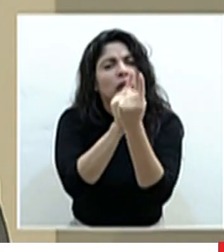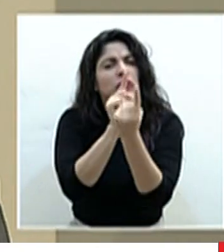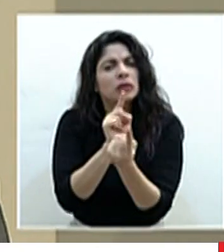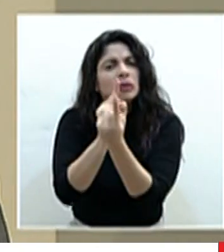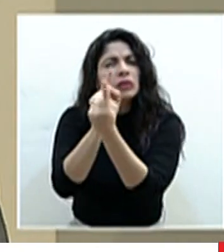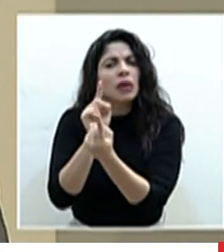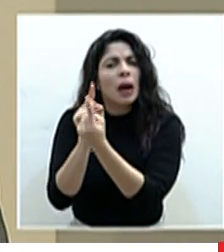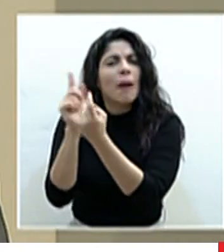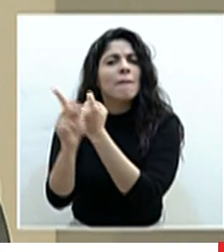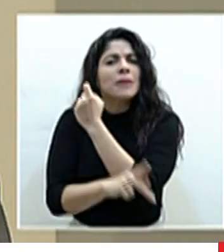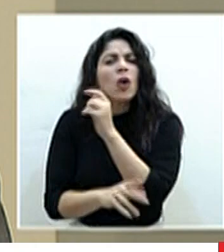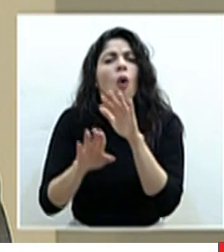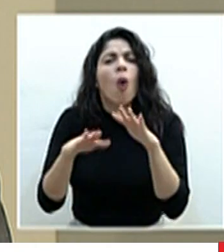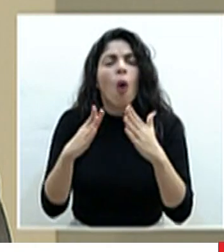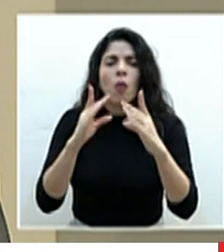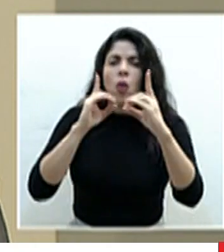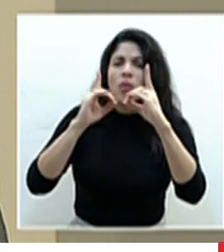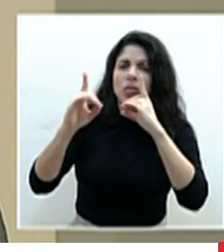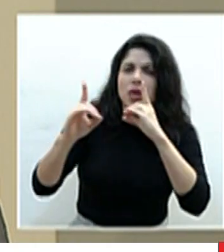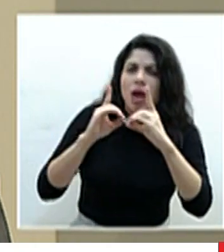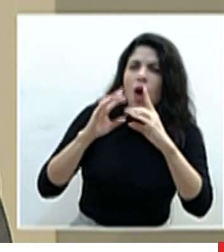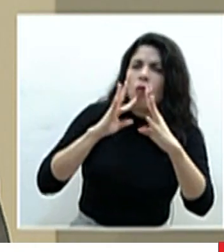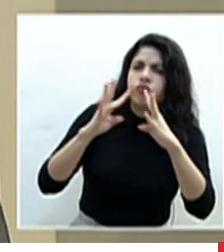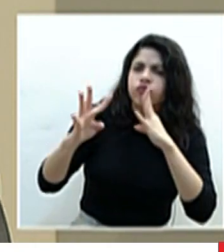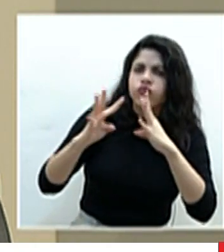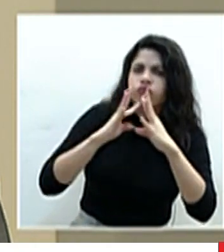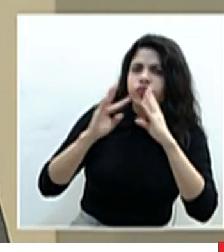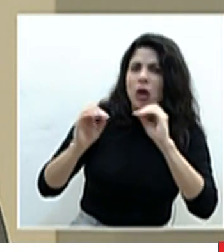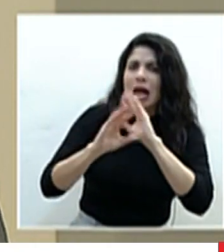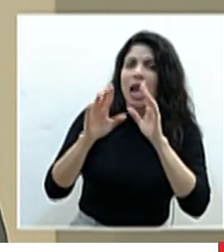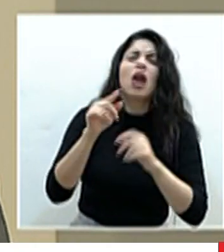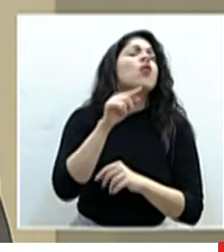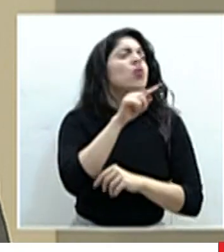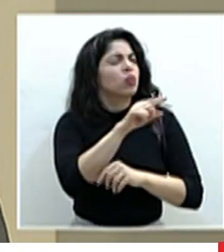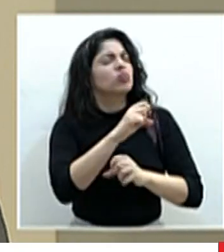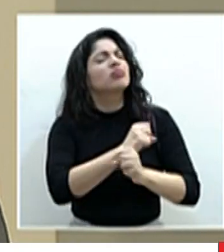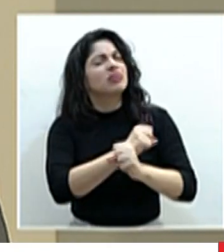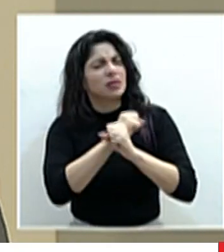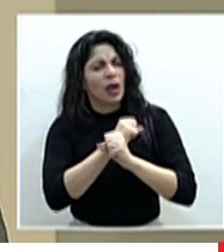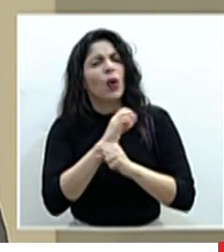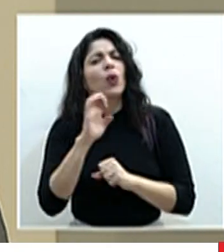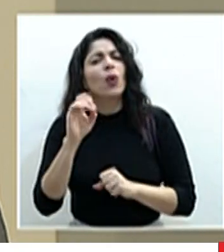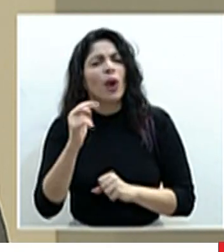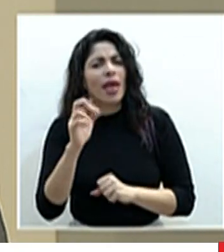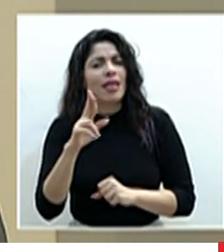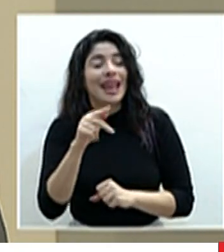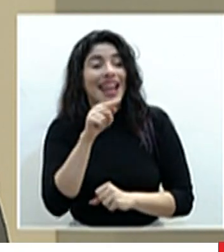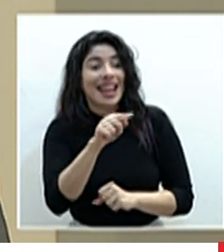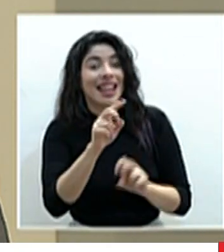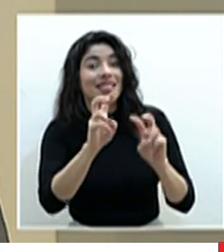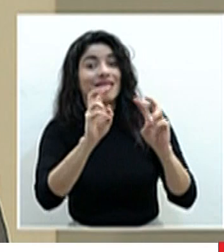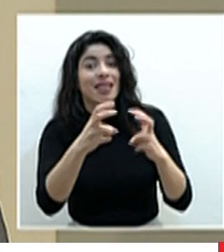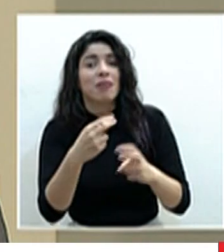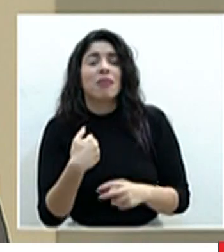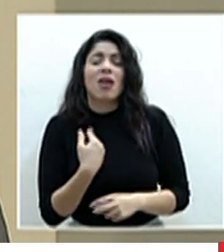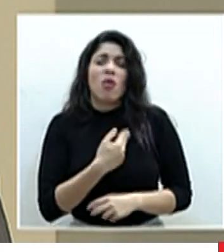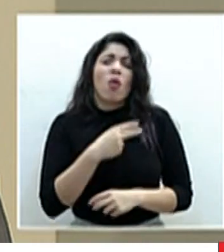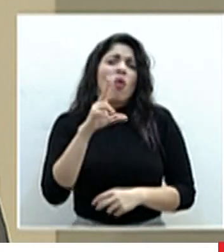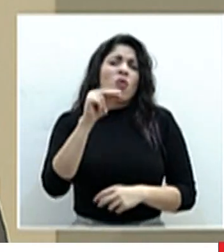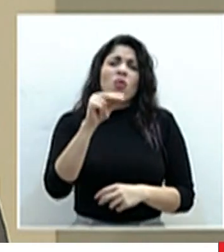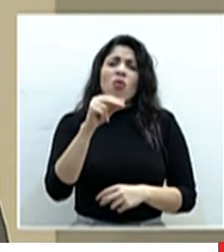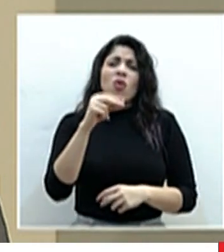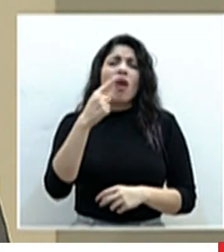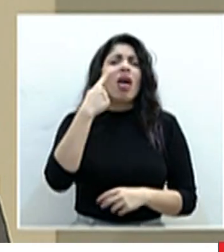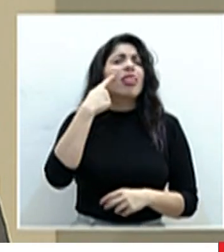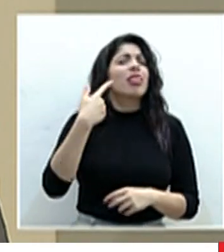al diálogo y a la conversación oportuna. Tenga seguridad, don Edgar, que en esa materia nosotros no vamos a descuidar